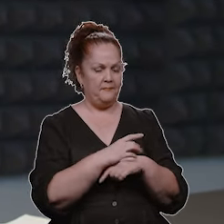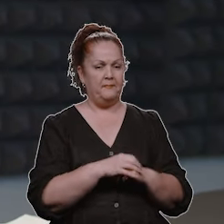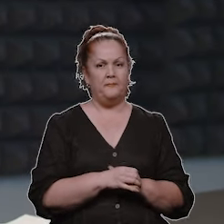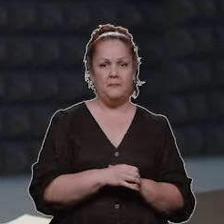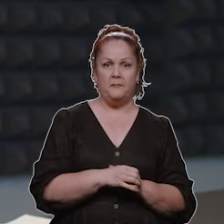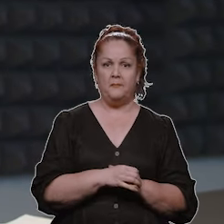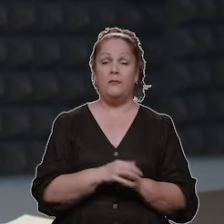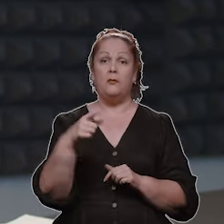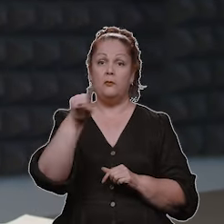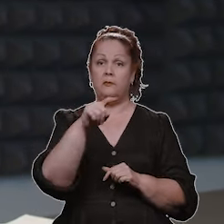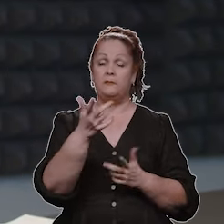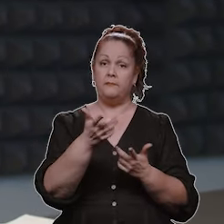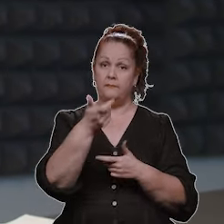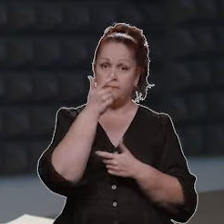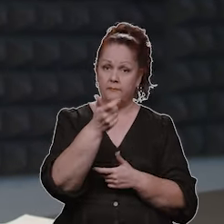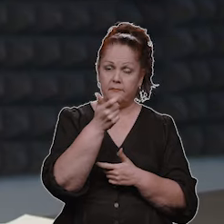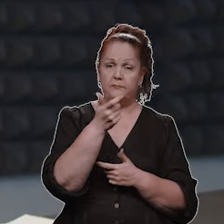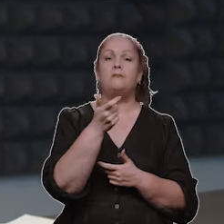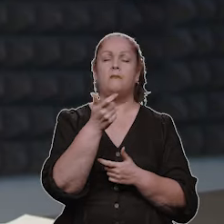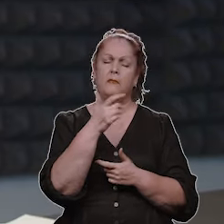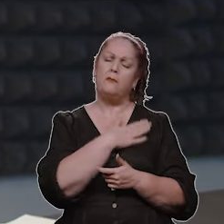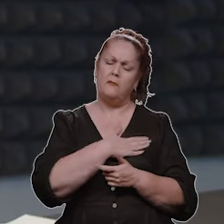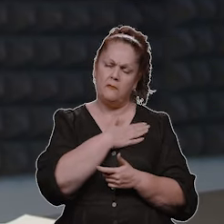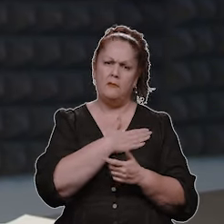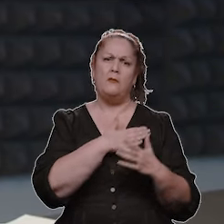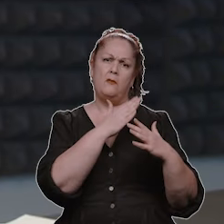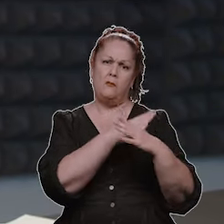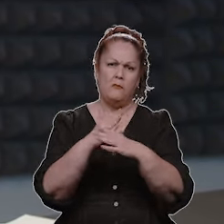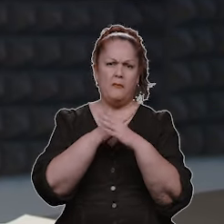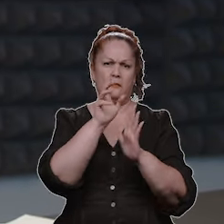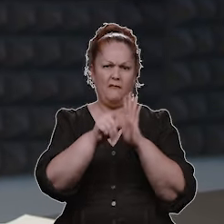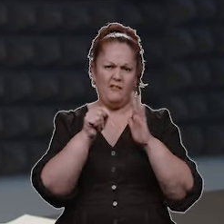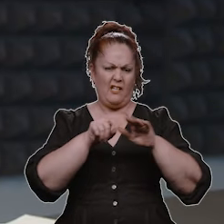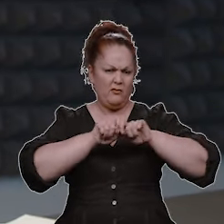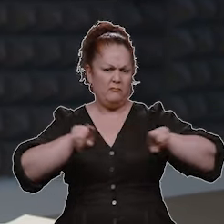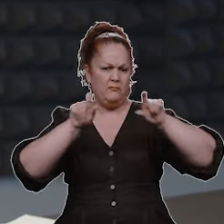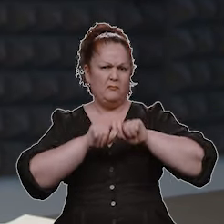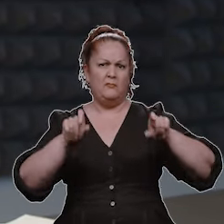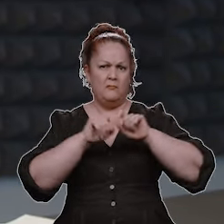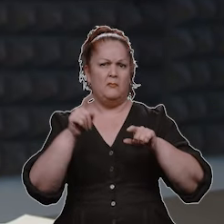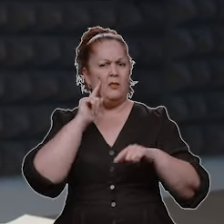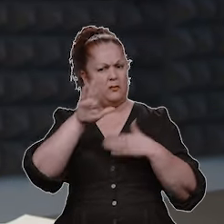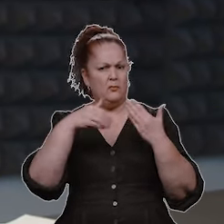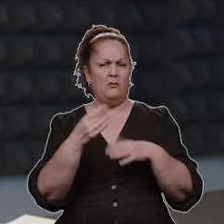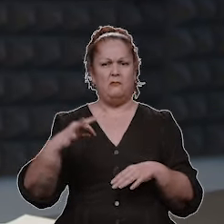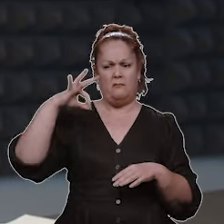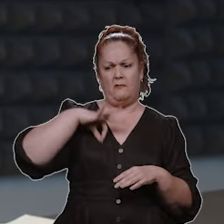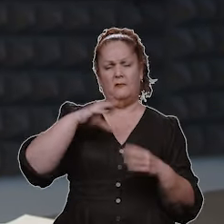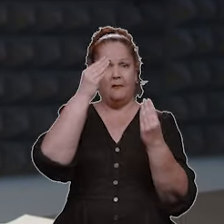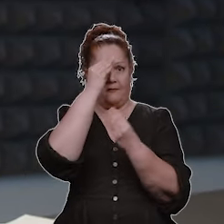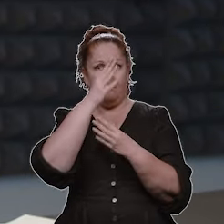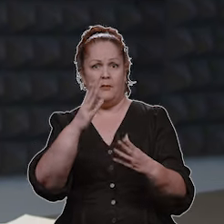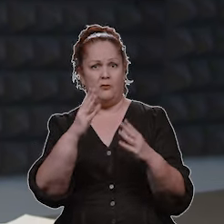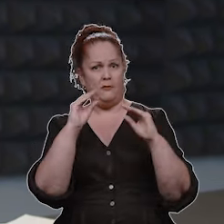esta información a las personas que nos sintonizan eh les exhortamos a que compartan este video con otras personas para que puedan beneficiarse de la